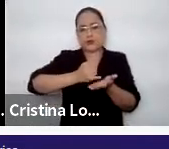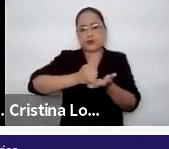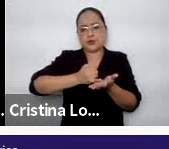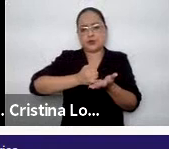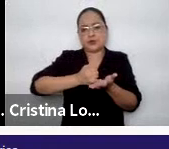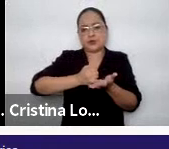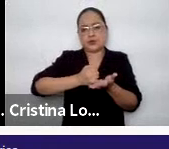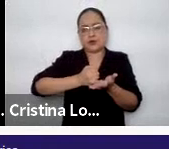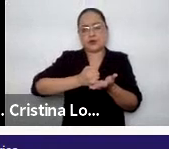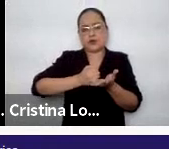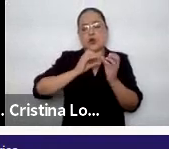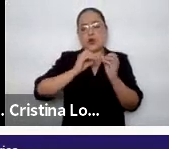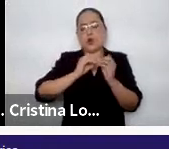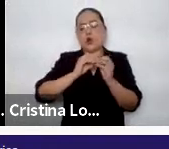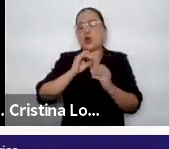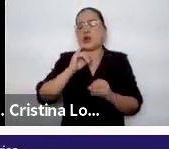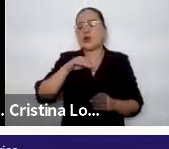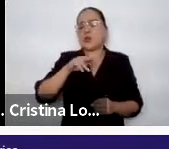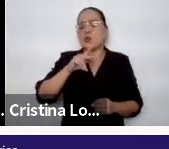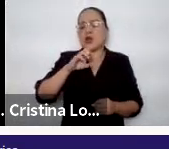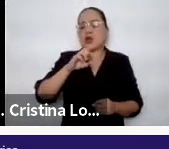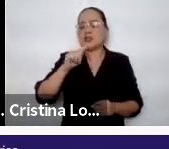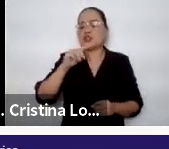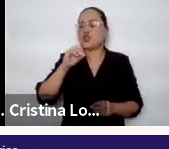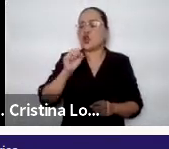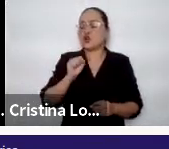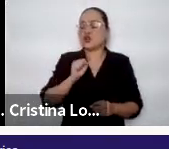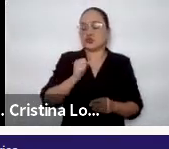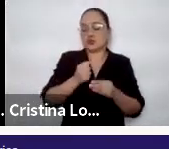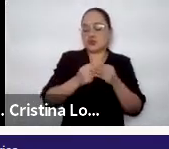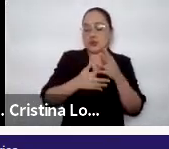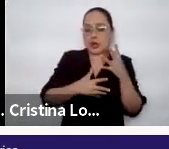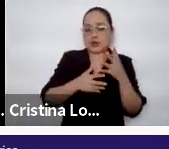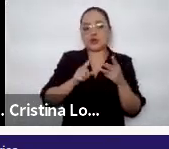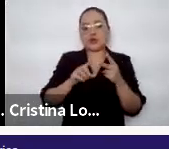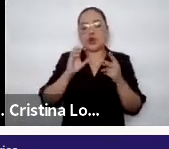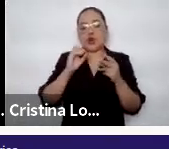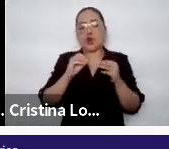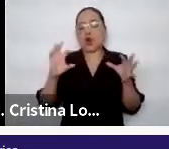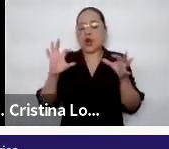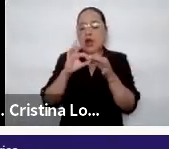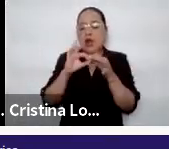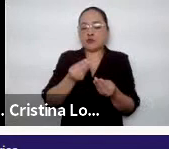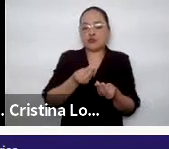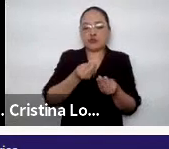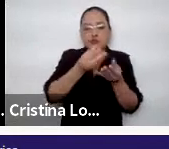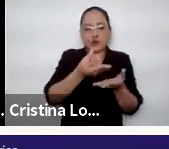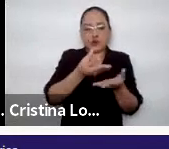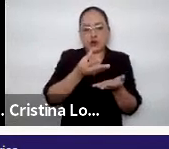o impuestos, asterisco, o contribuciones,